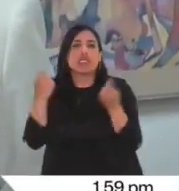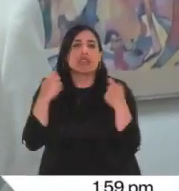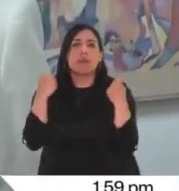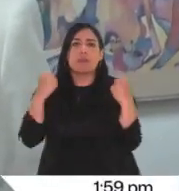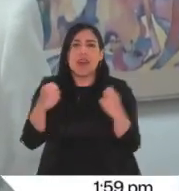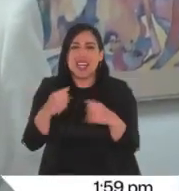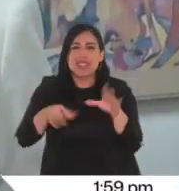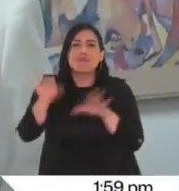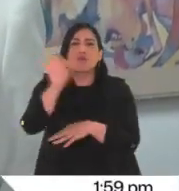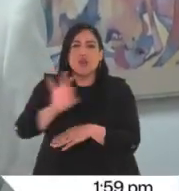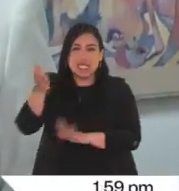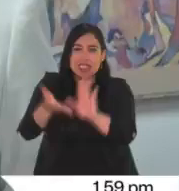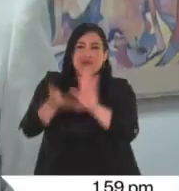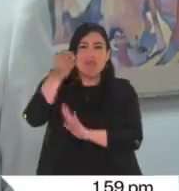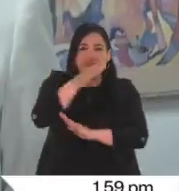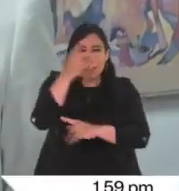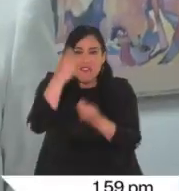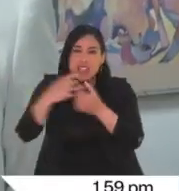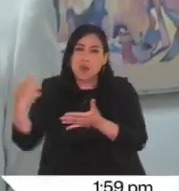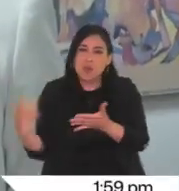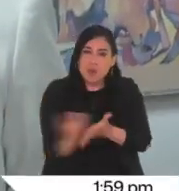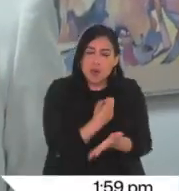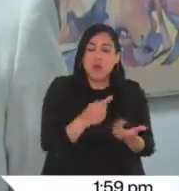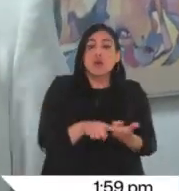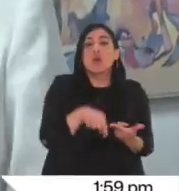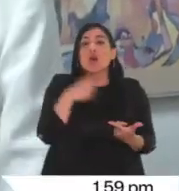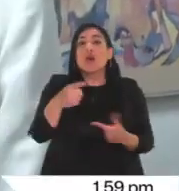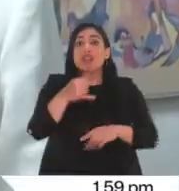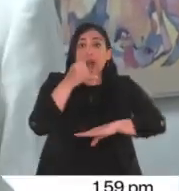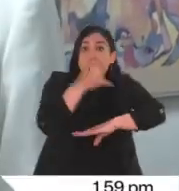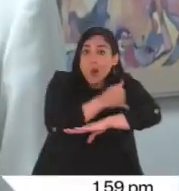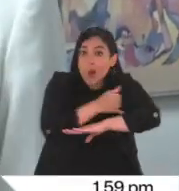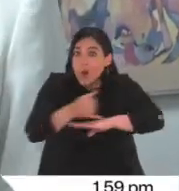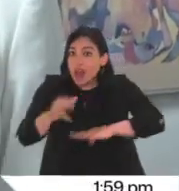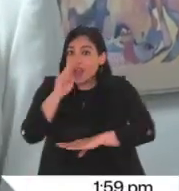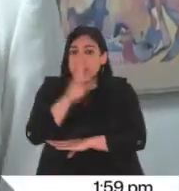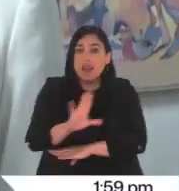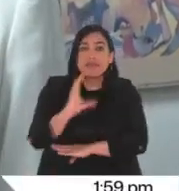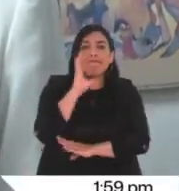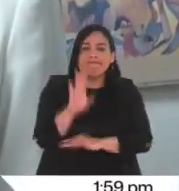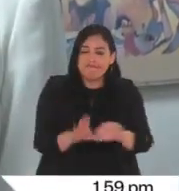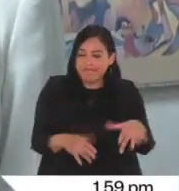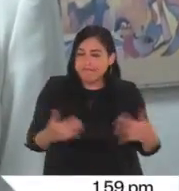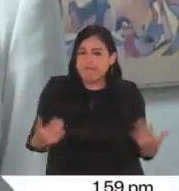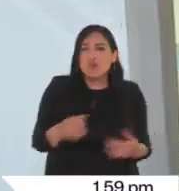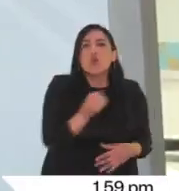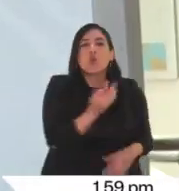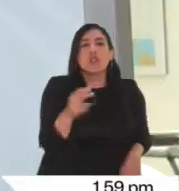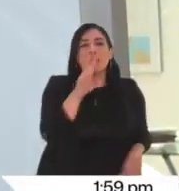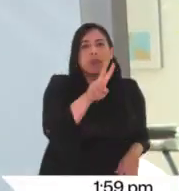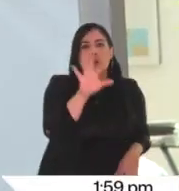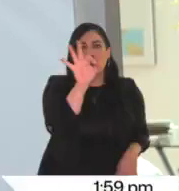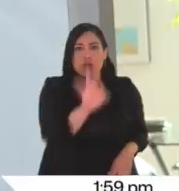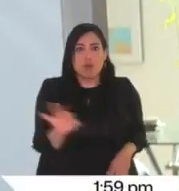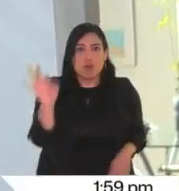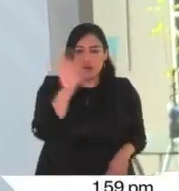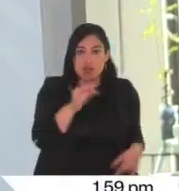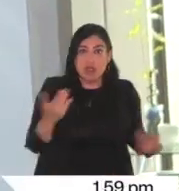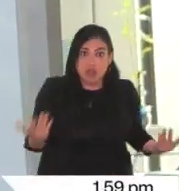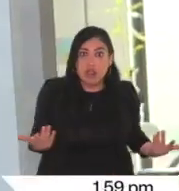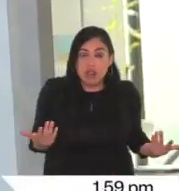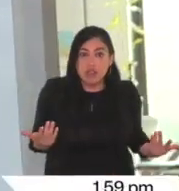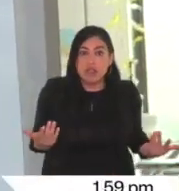un aumento Igualmente en la producción potencial de cocaína en el país de 24% hasta